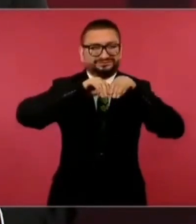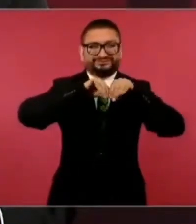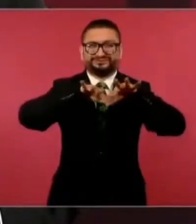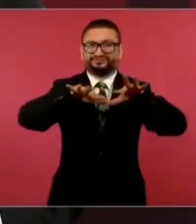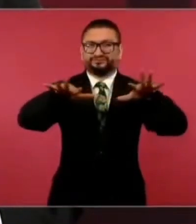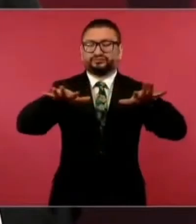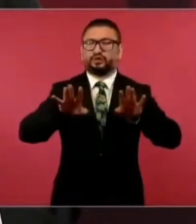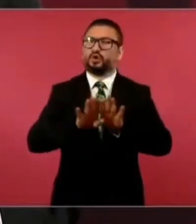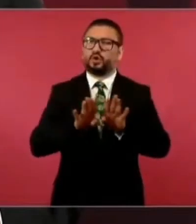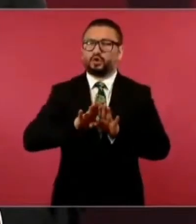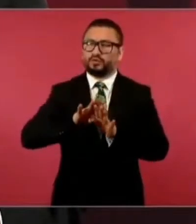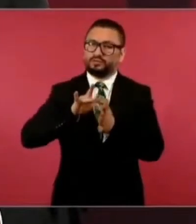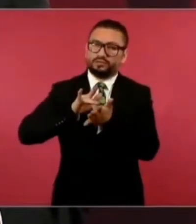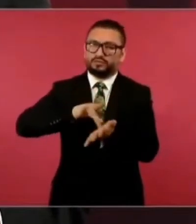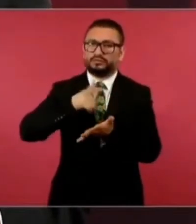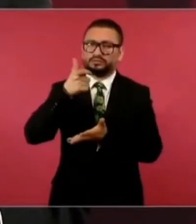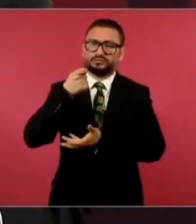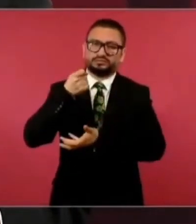dinero,